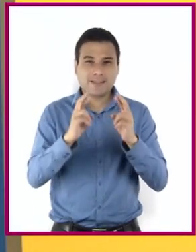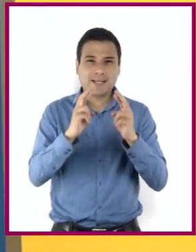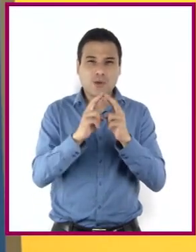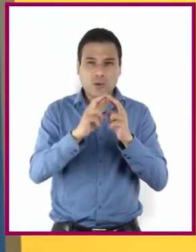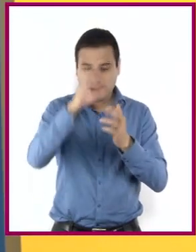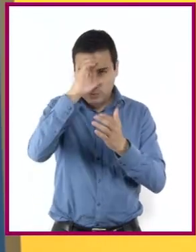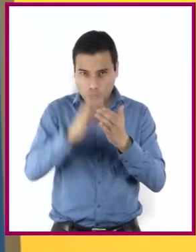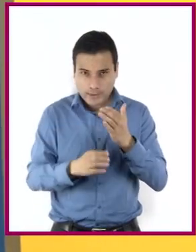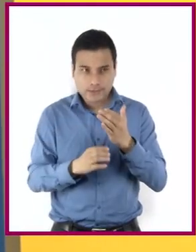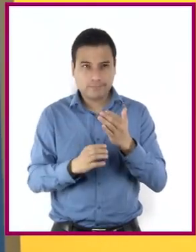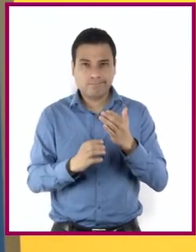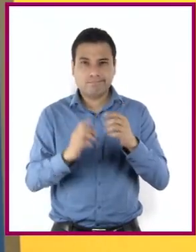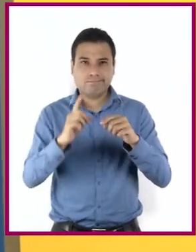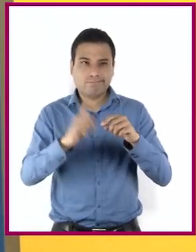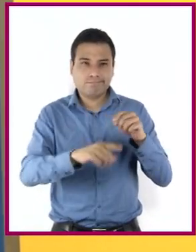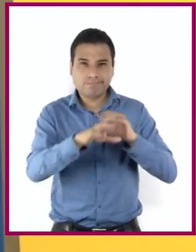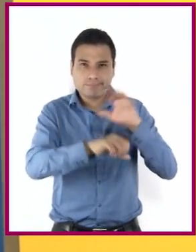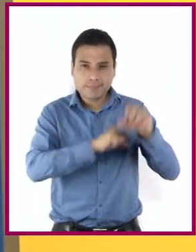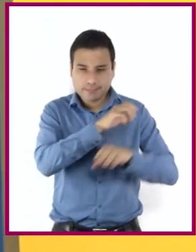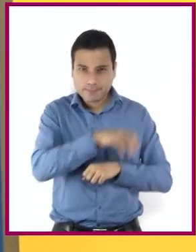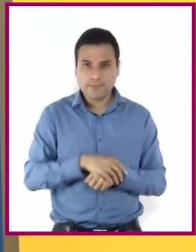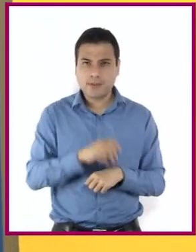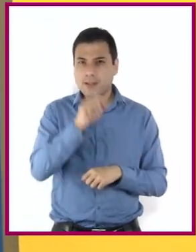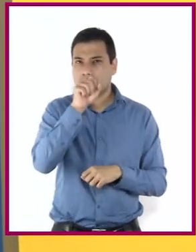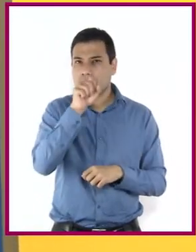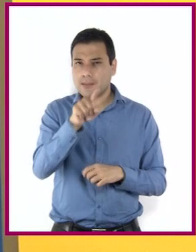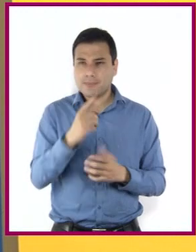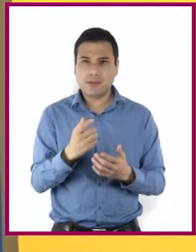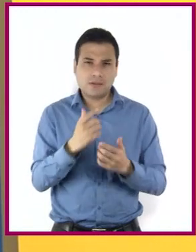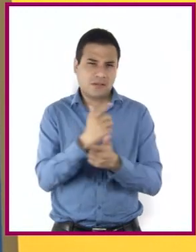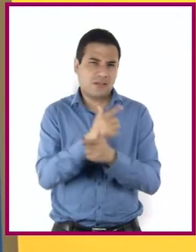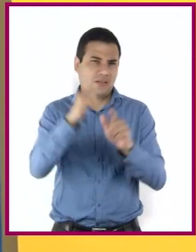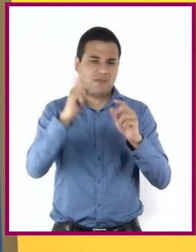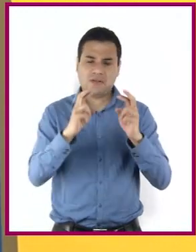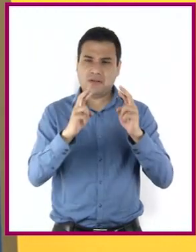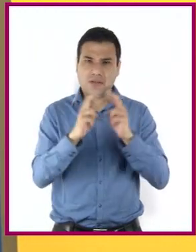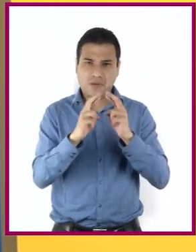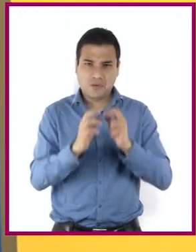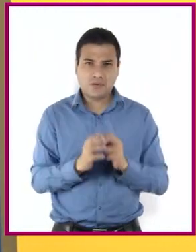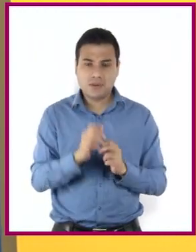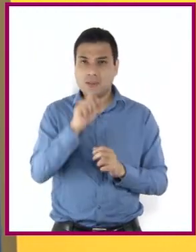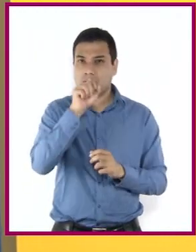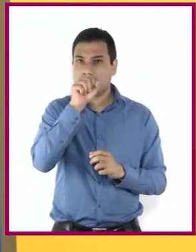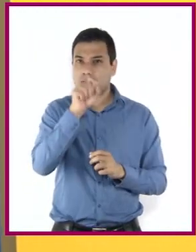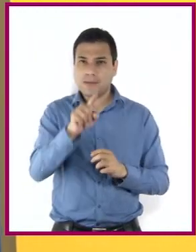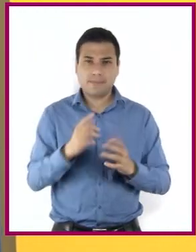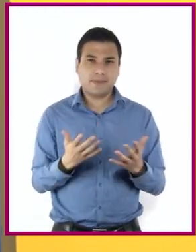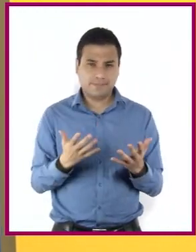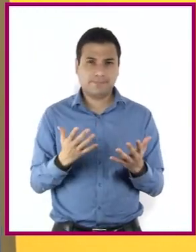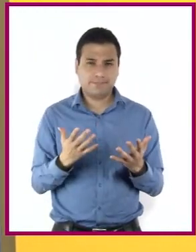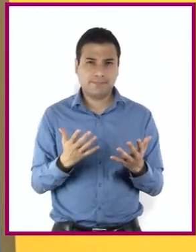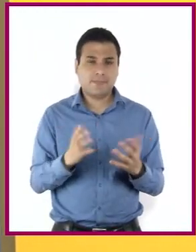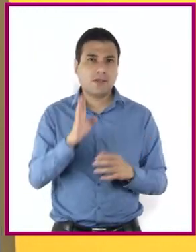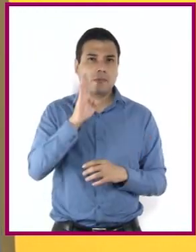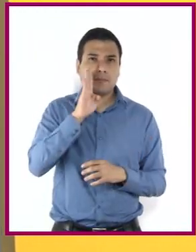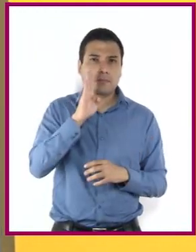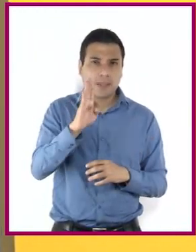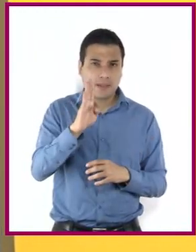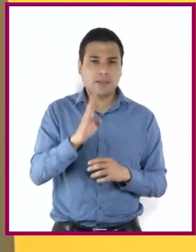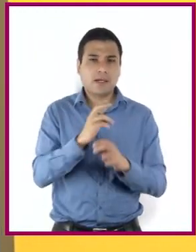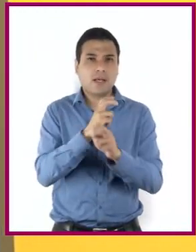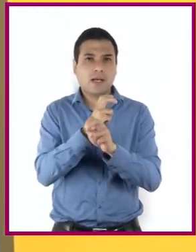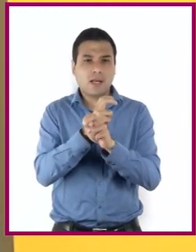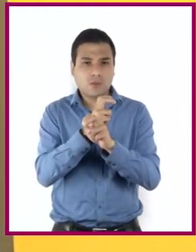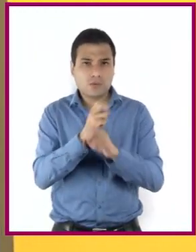la libertad de cultos, el reconocimiento internacional gracias al apoyo de Bélgica,